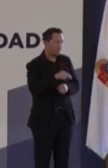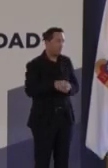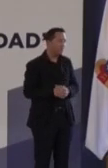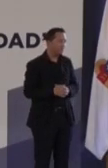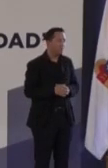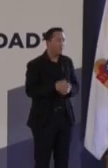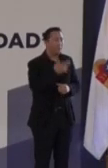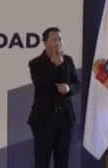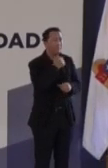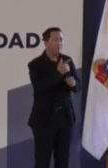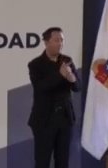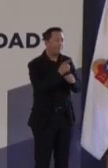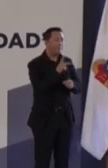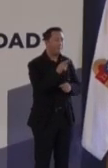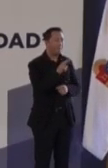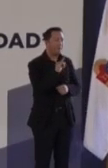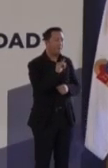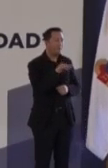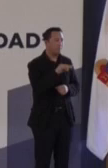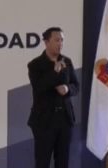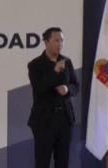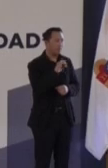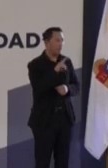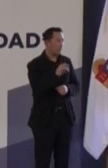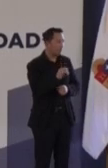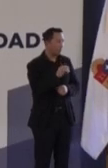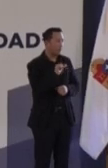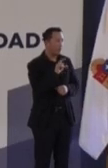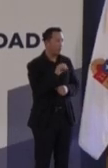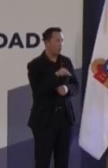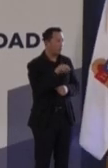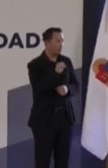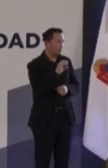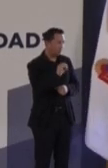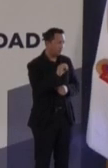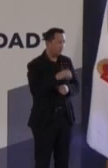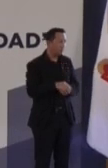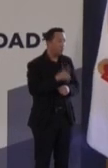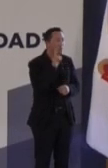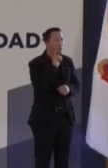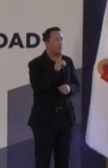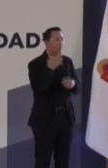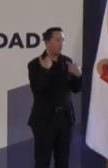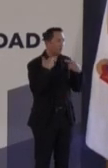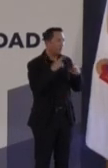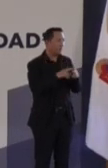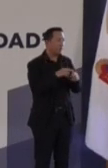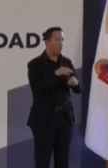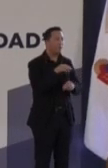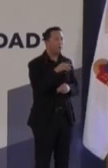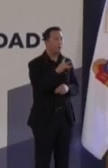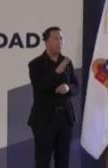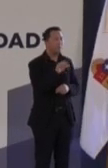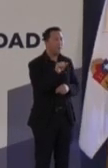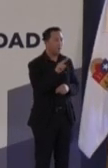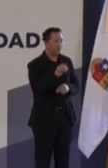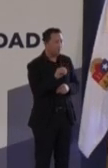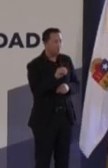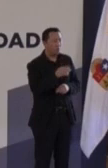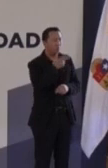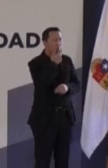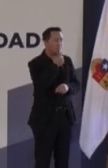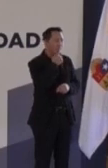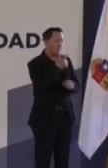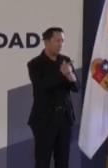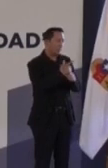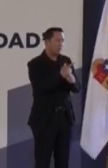al licenciado Primitivo Alonso Cervera, a la maestra Andrea Mayoral Bravo, al licenciado José Millán